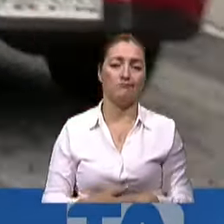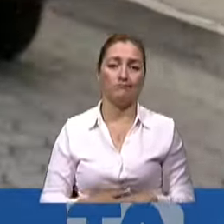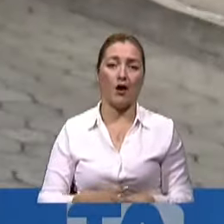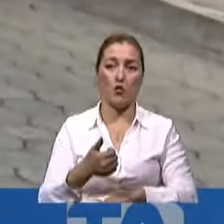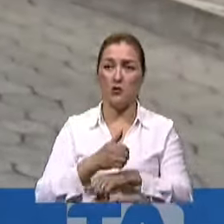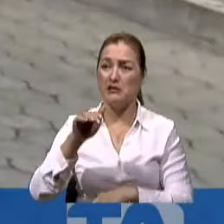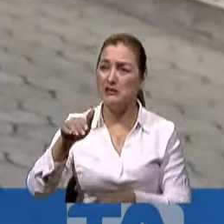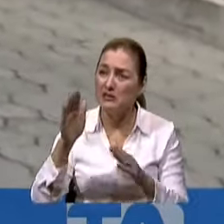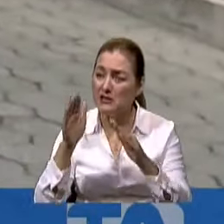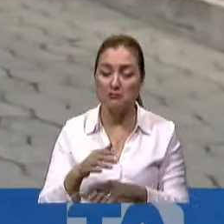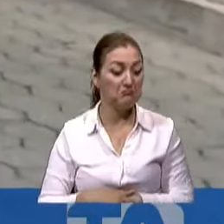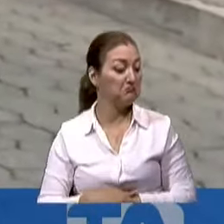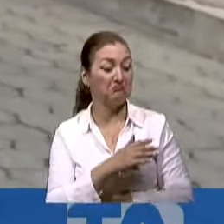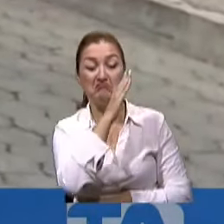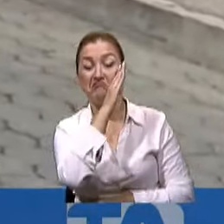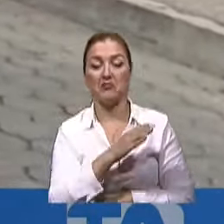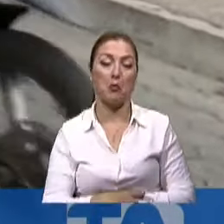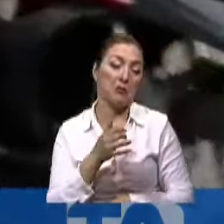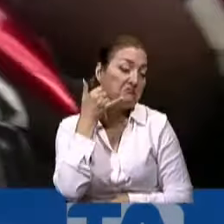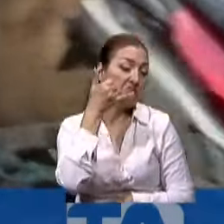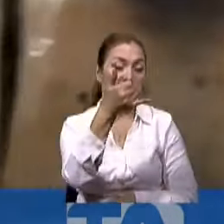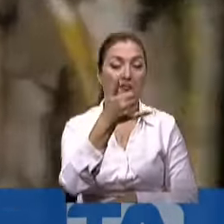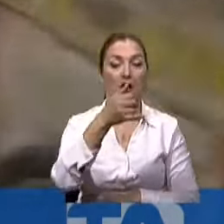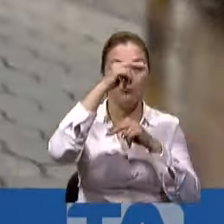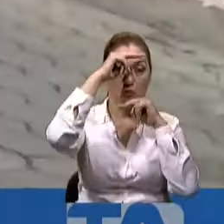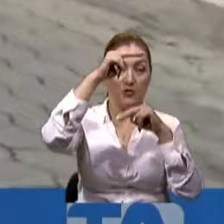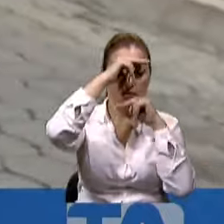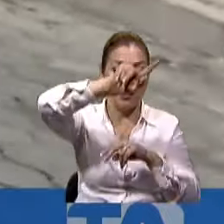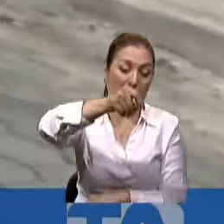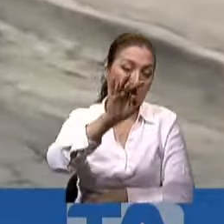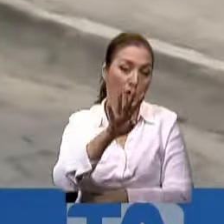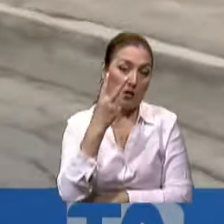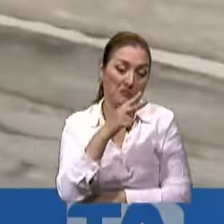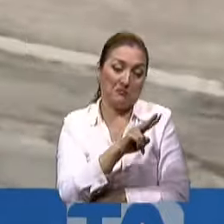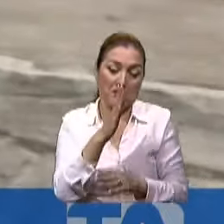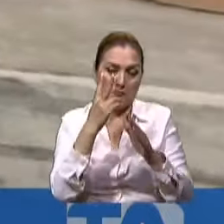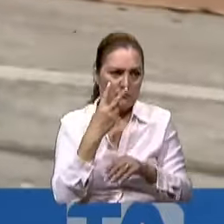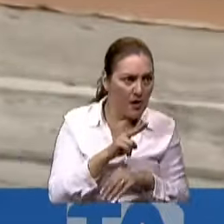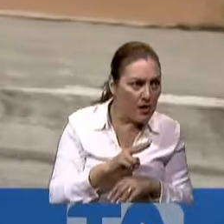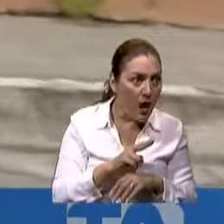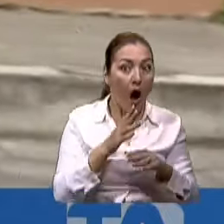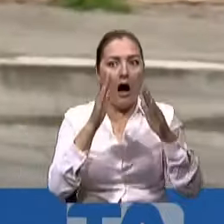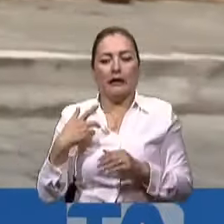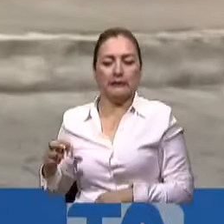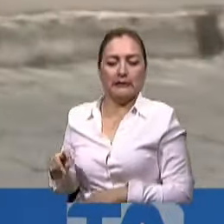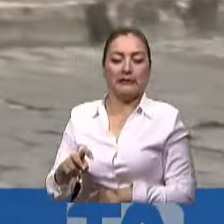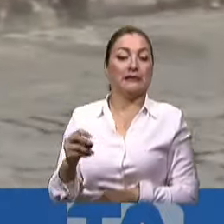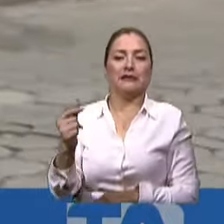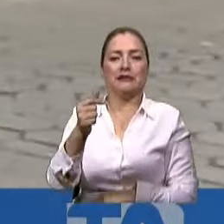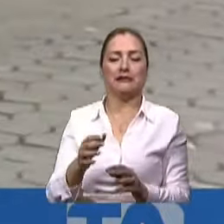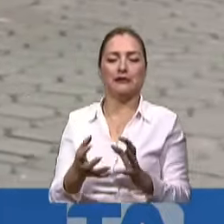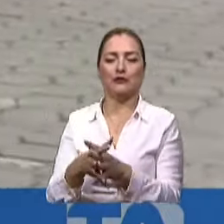hecho caso. Por eso que hemos llamado a ustedes, porque las autoridades ven, veo que están atentos al programa de ustedes, a las noticias de ustedes, y